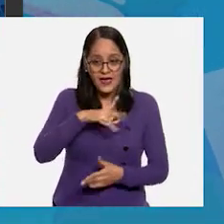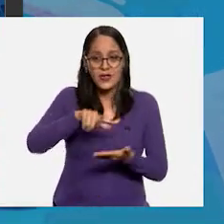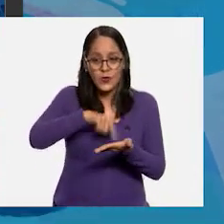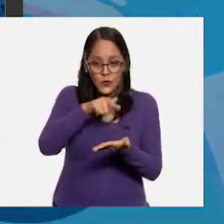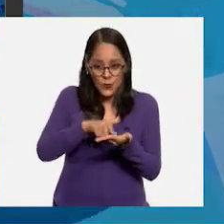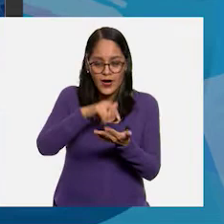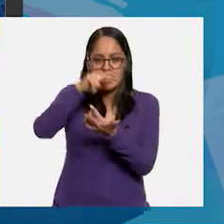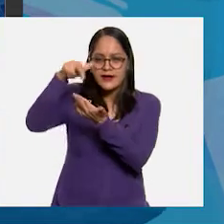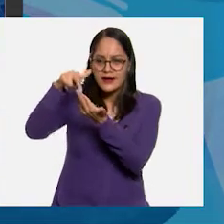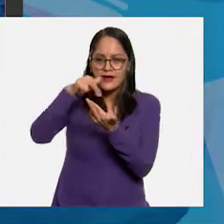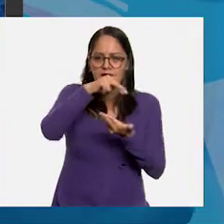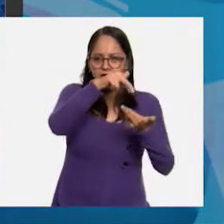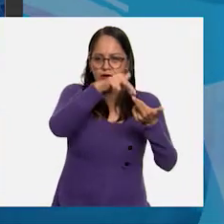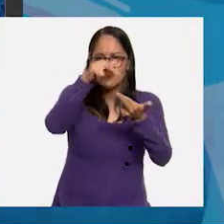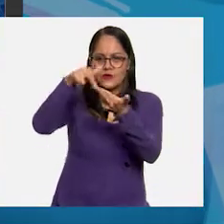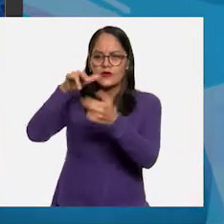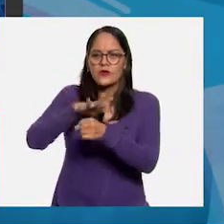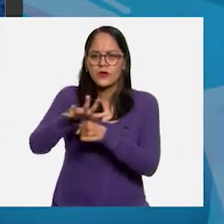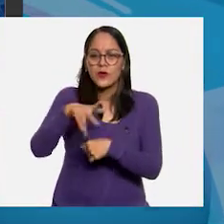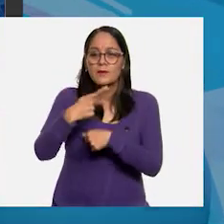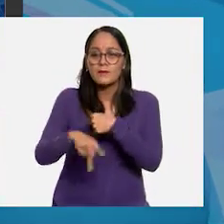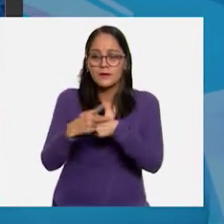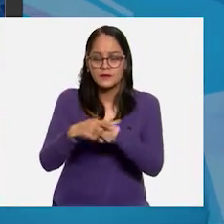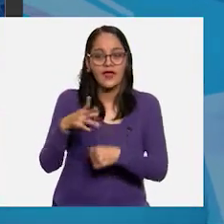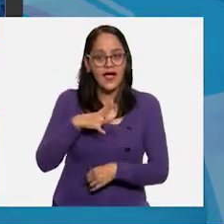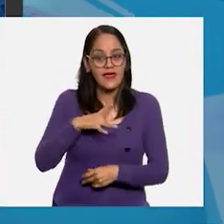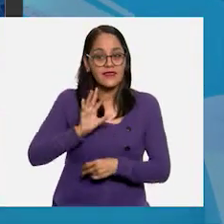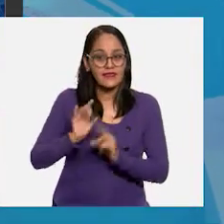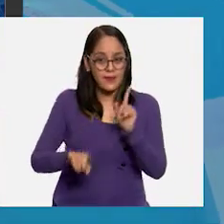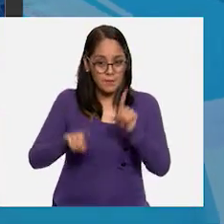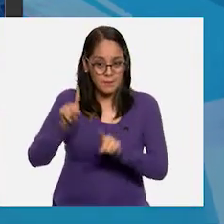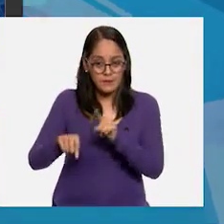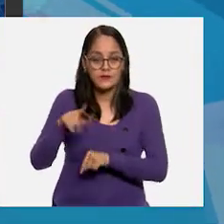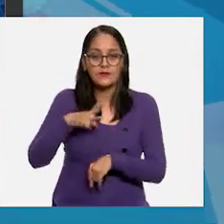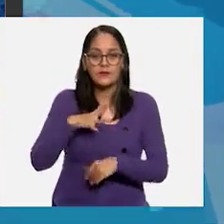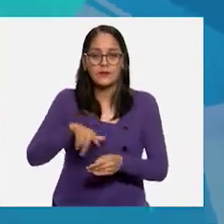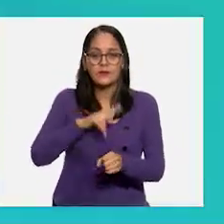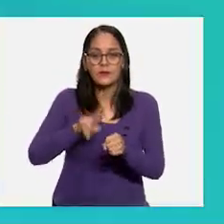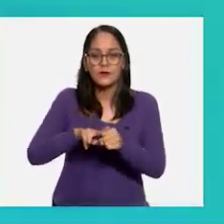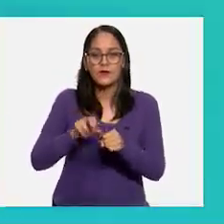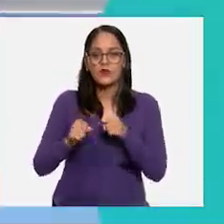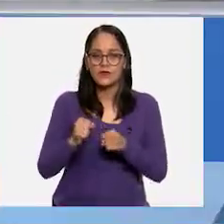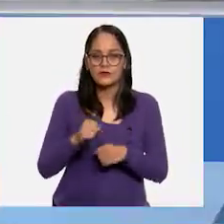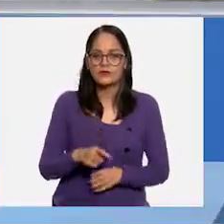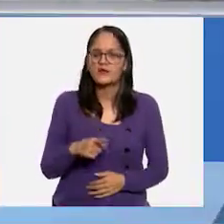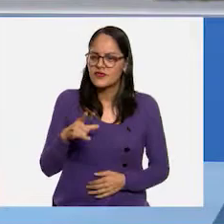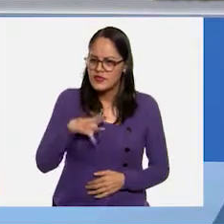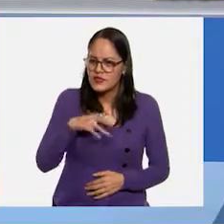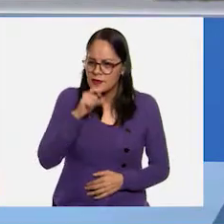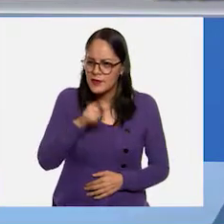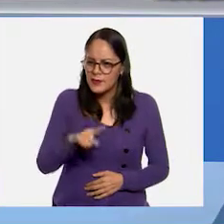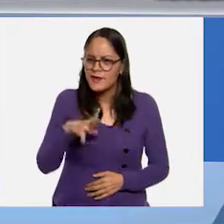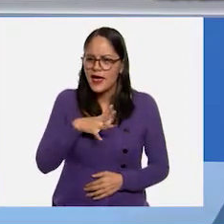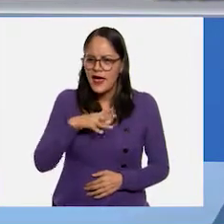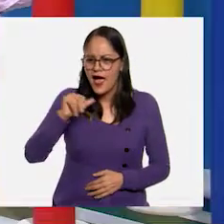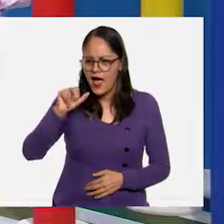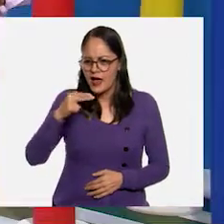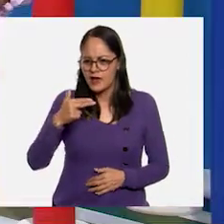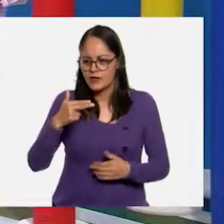en riesgo, según el fenómeno natural extremo. ¿Y también vienen los de origen humano y